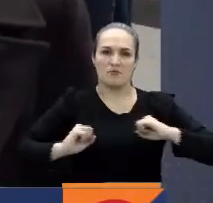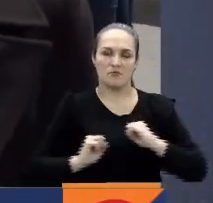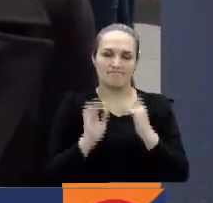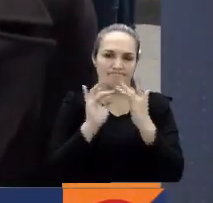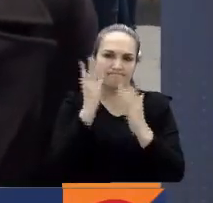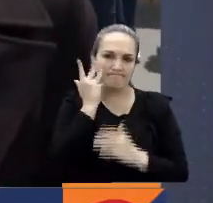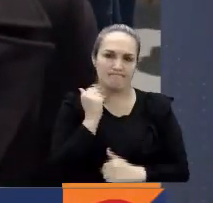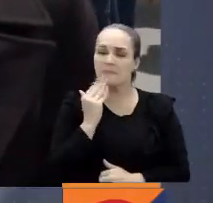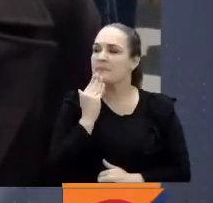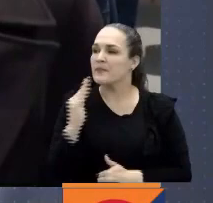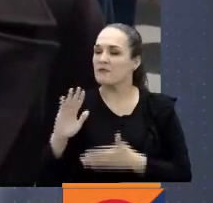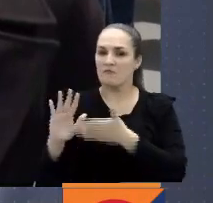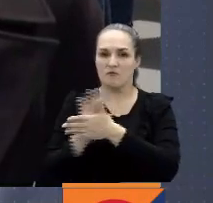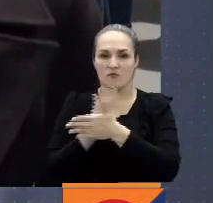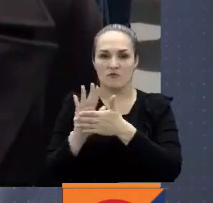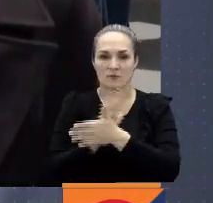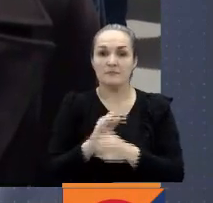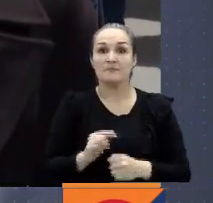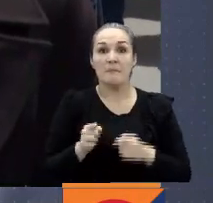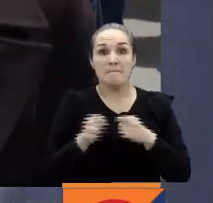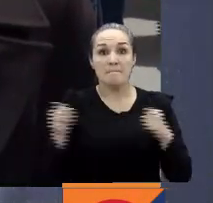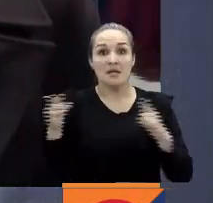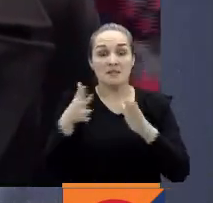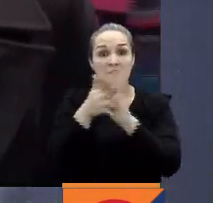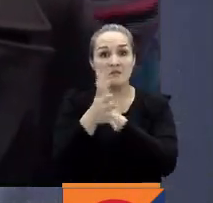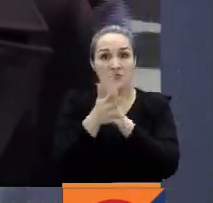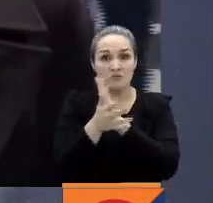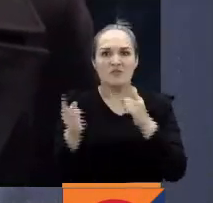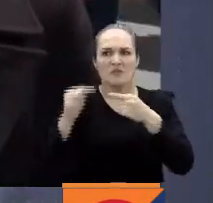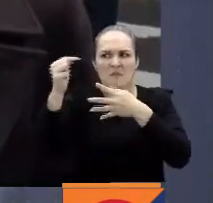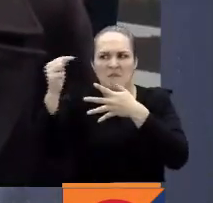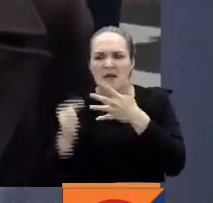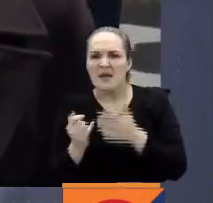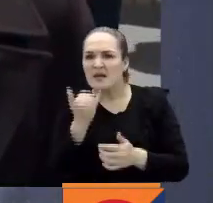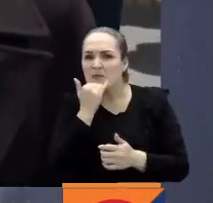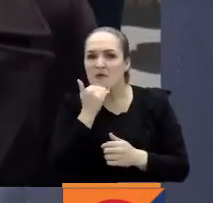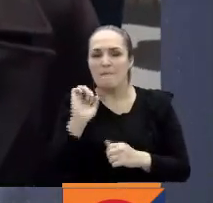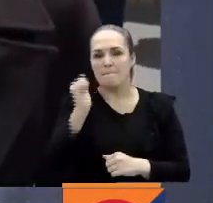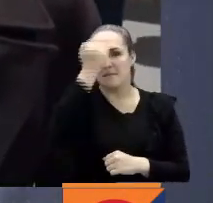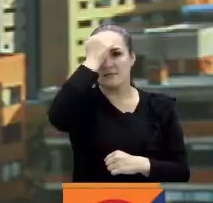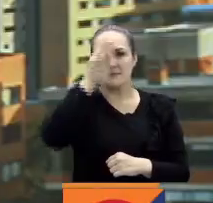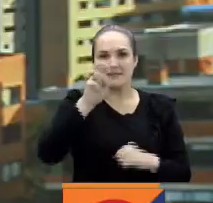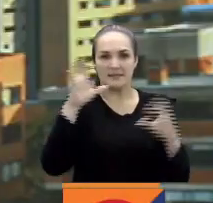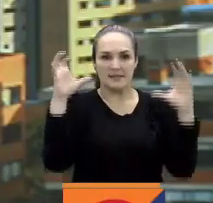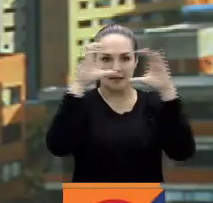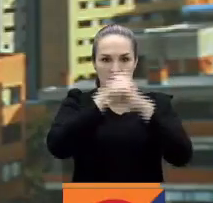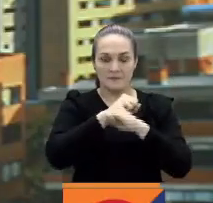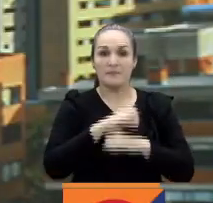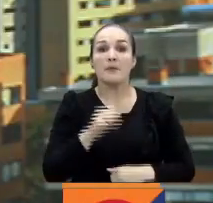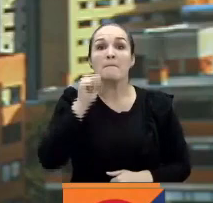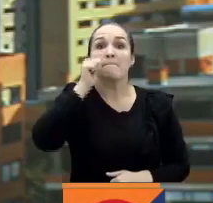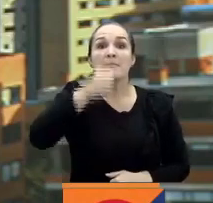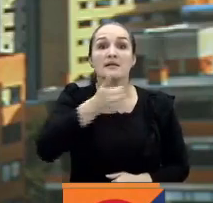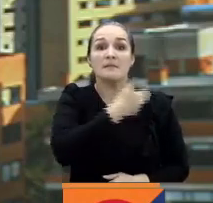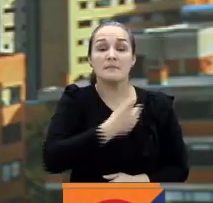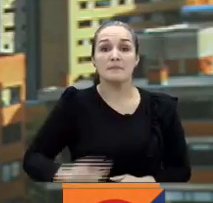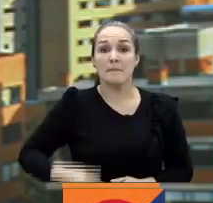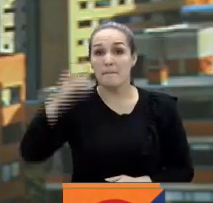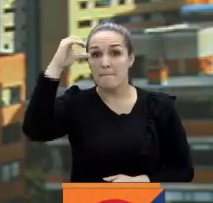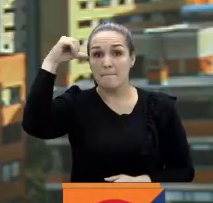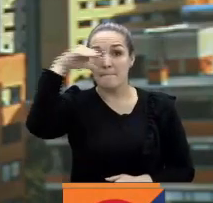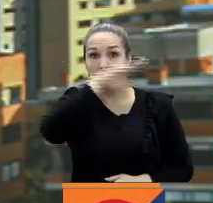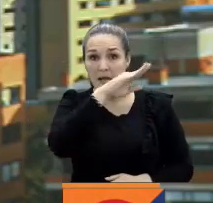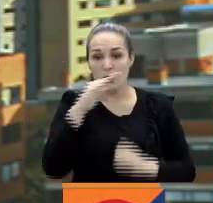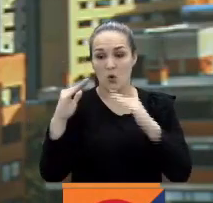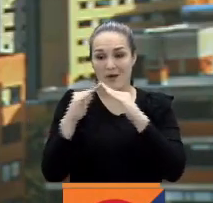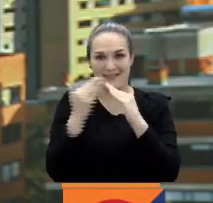Katy, muchísimas gracias. Desarrollo de esta manifestación y todos los detalles en nuestra emisión de las 7 de la noche. Mañana el presidente Gustavo Petro recibirá en la Casa